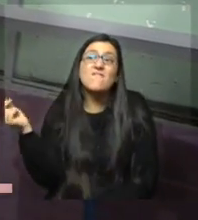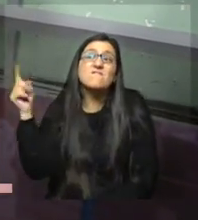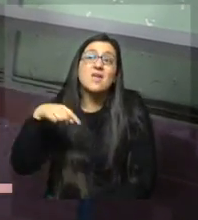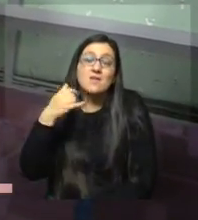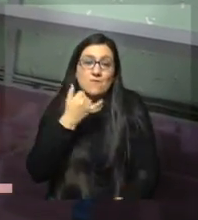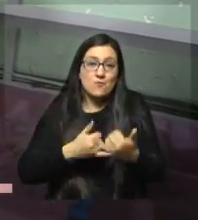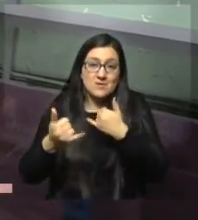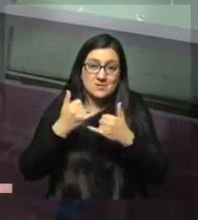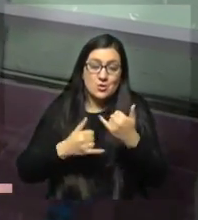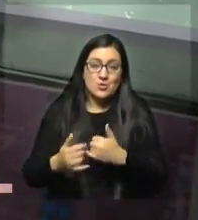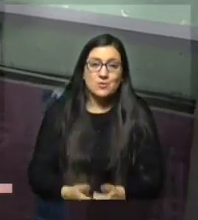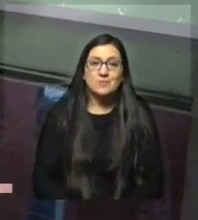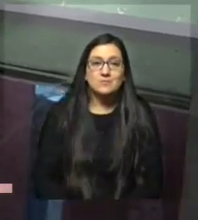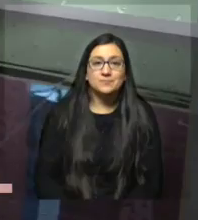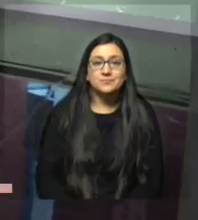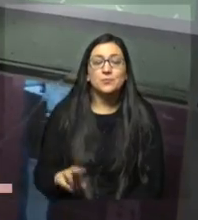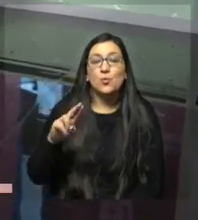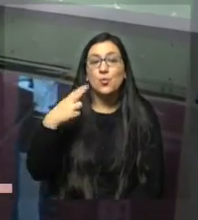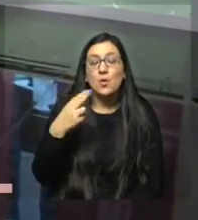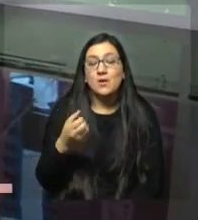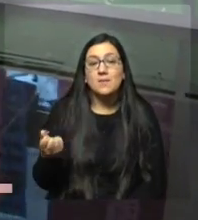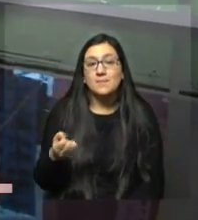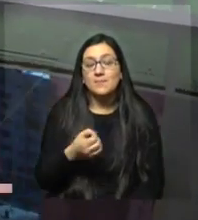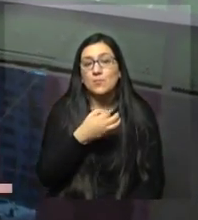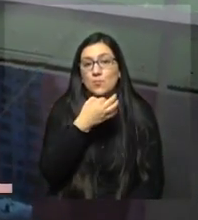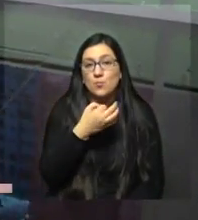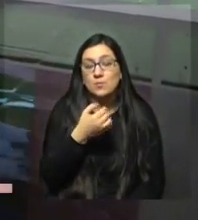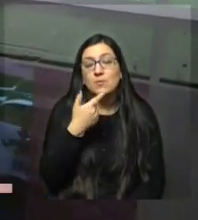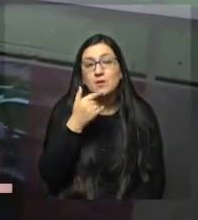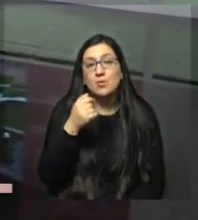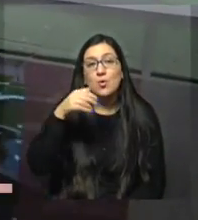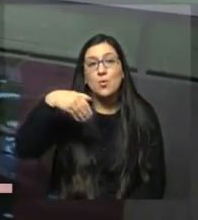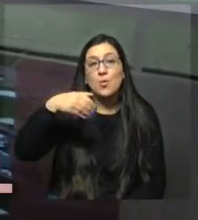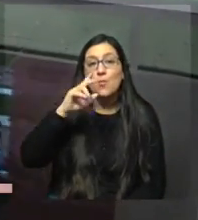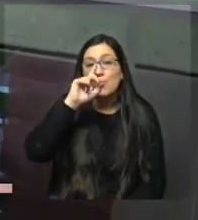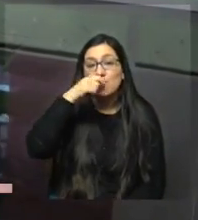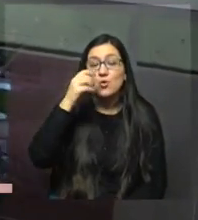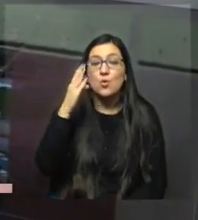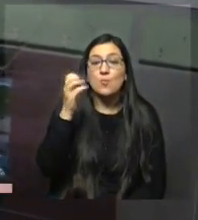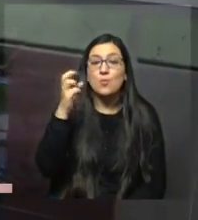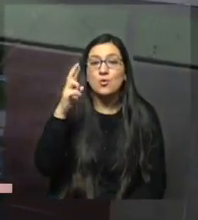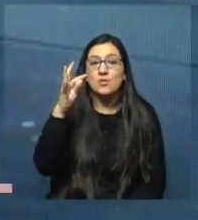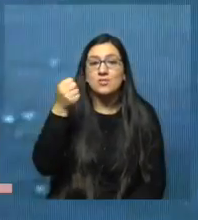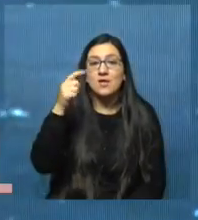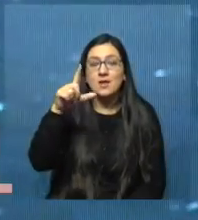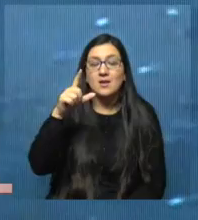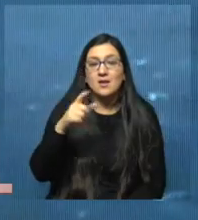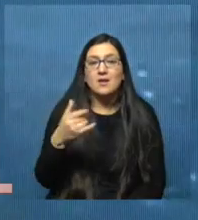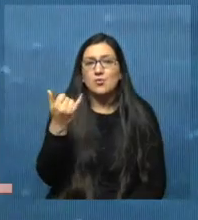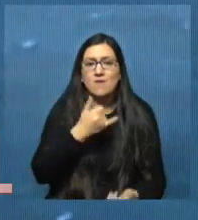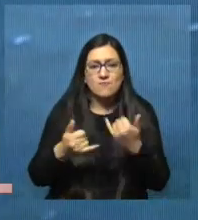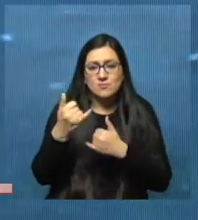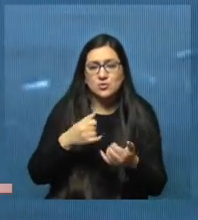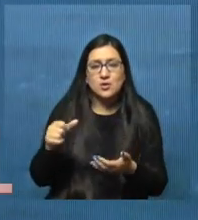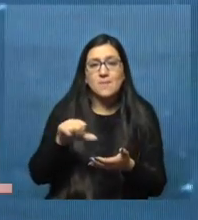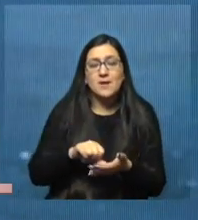que, salvo excepciones, algún medio digital como Montevideo Portal, en realidad la fuente de información en el país